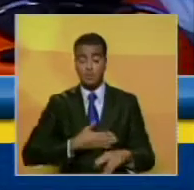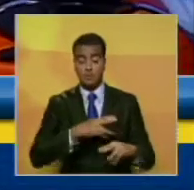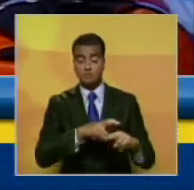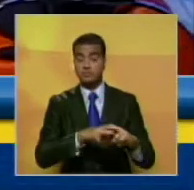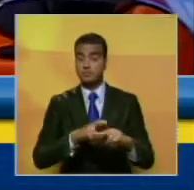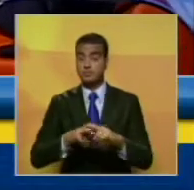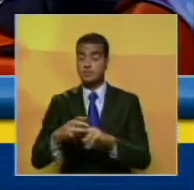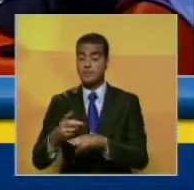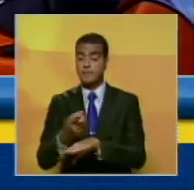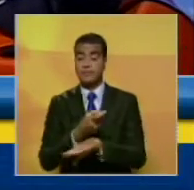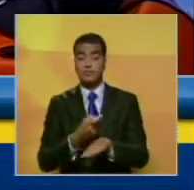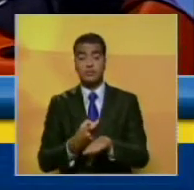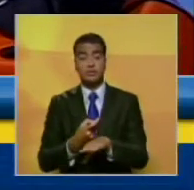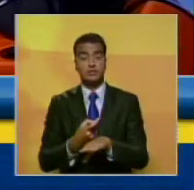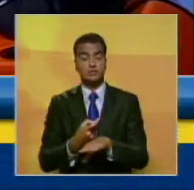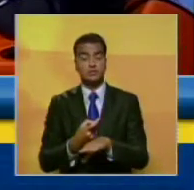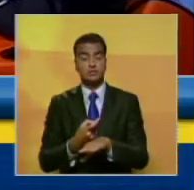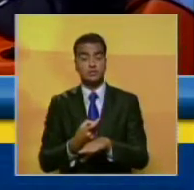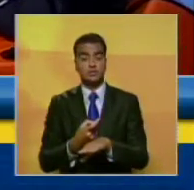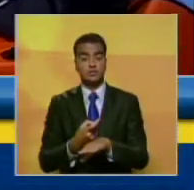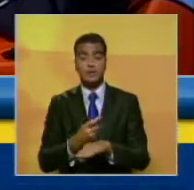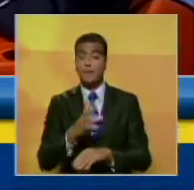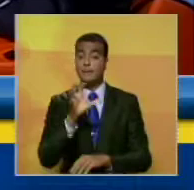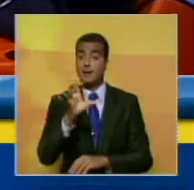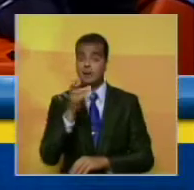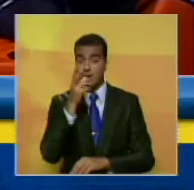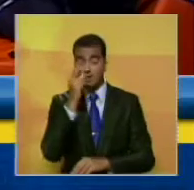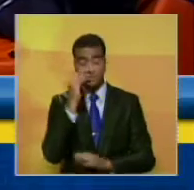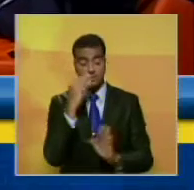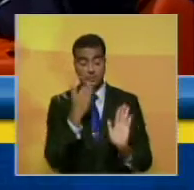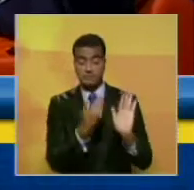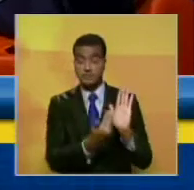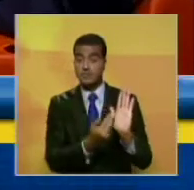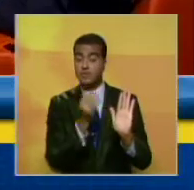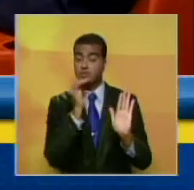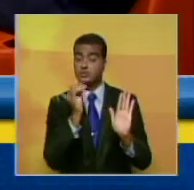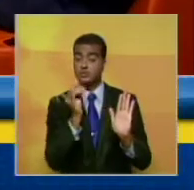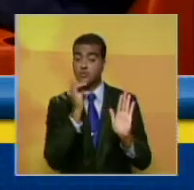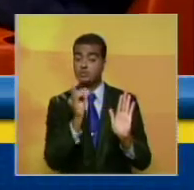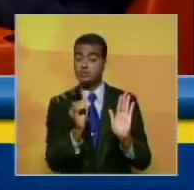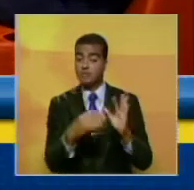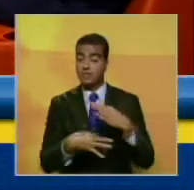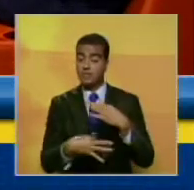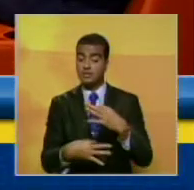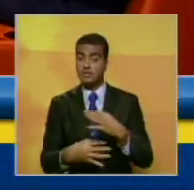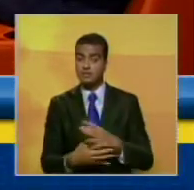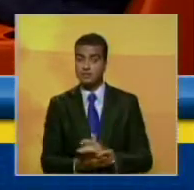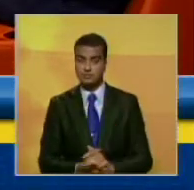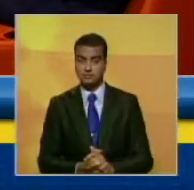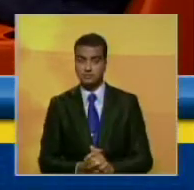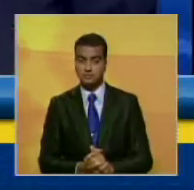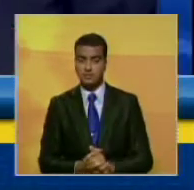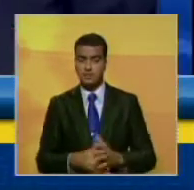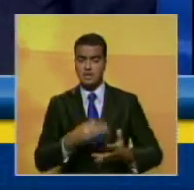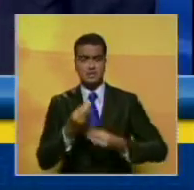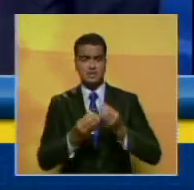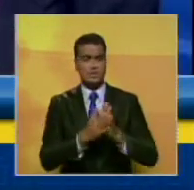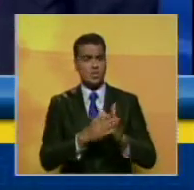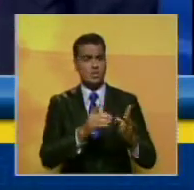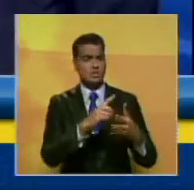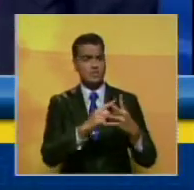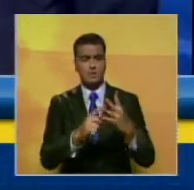con el gobierno y que el país escuche sus planteamientos y sus demandas sean atendidas y hacer eso con